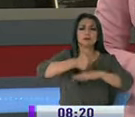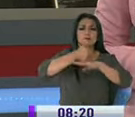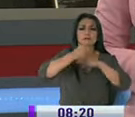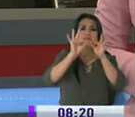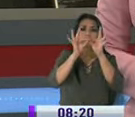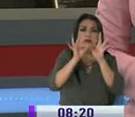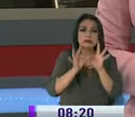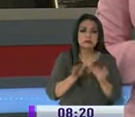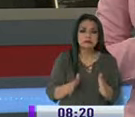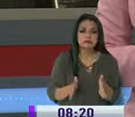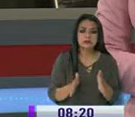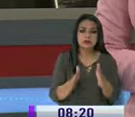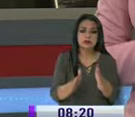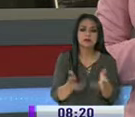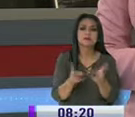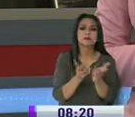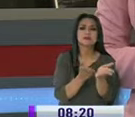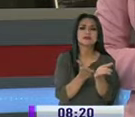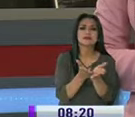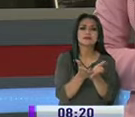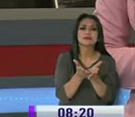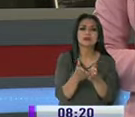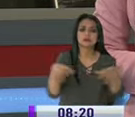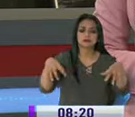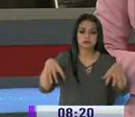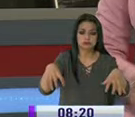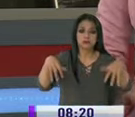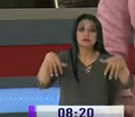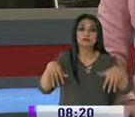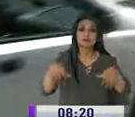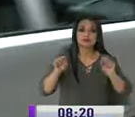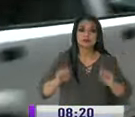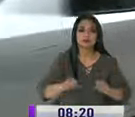a las calles y el servicio de alcantarillado.